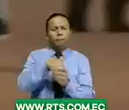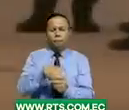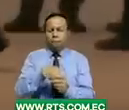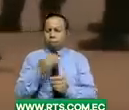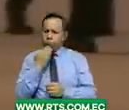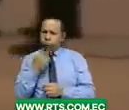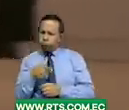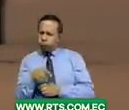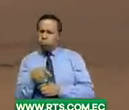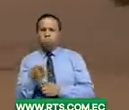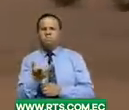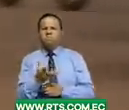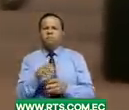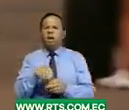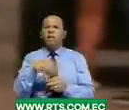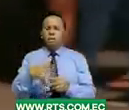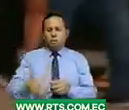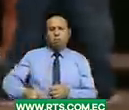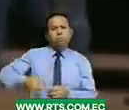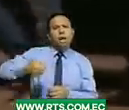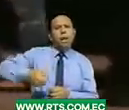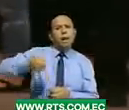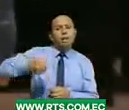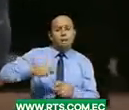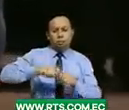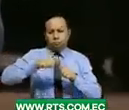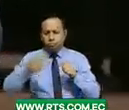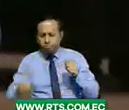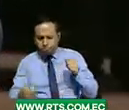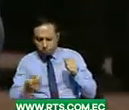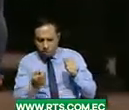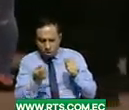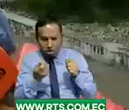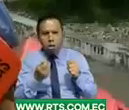posterior encontraron una maleta con aproximadamente